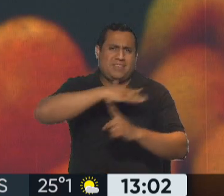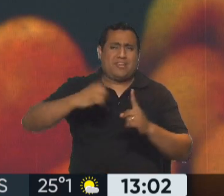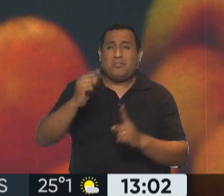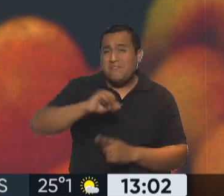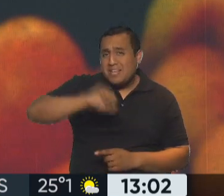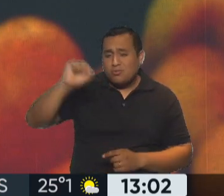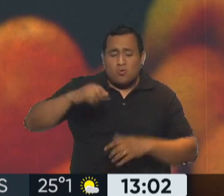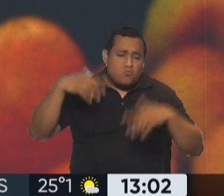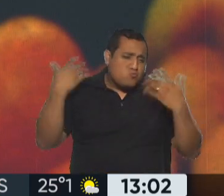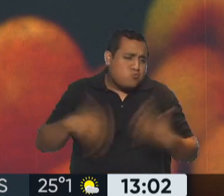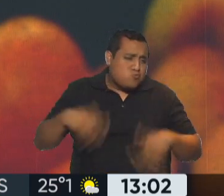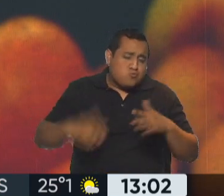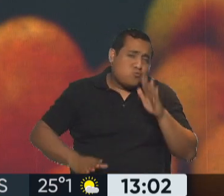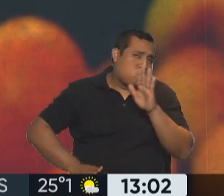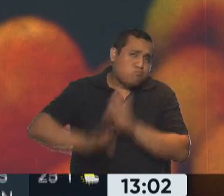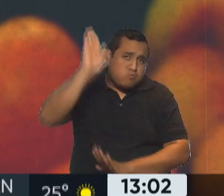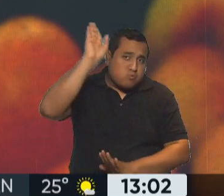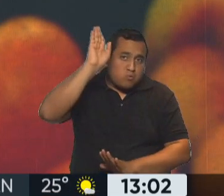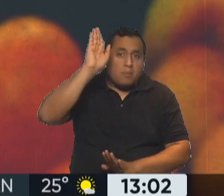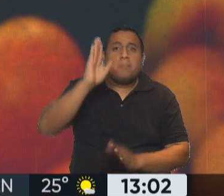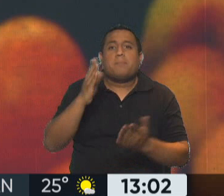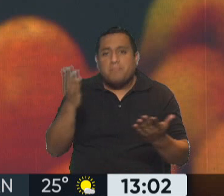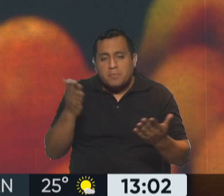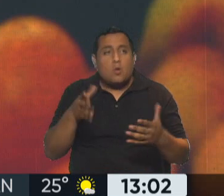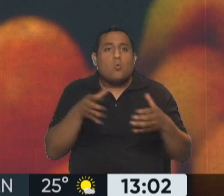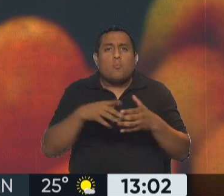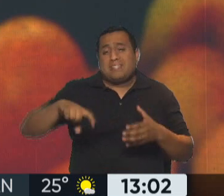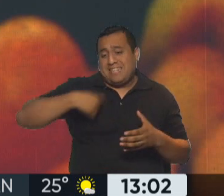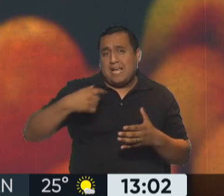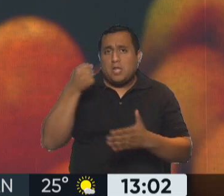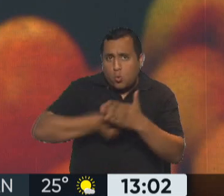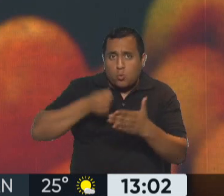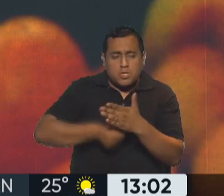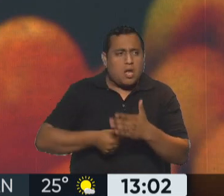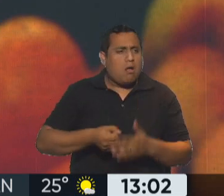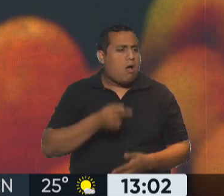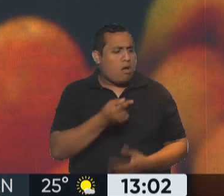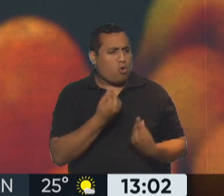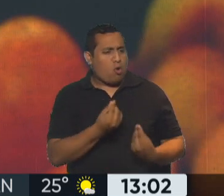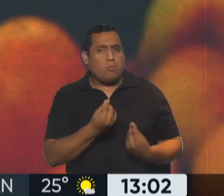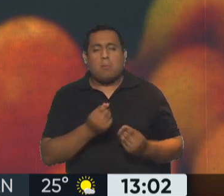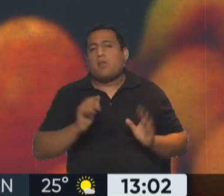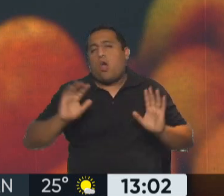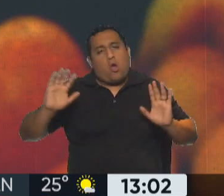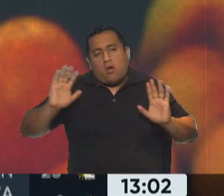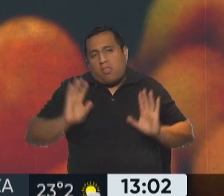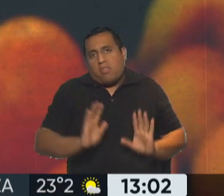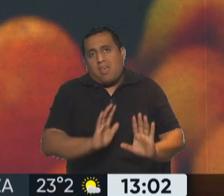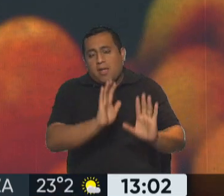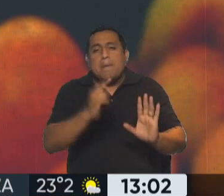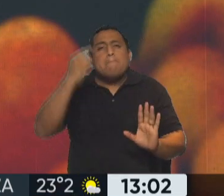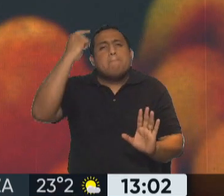muy alta. Nada se le puede decir a la lucha sindical, sino que al contrario, uno lo que tiene que plantear es cómo